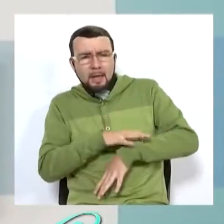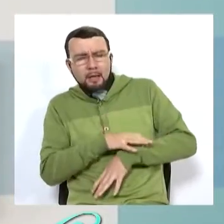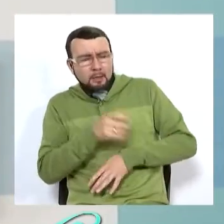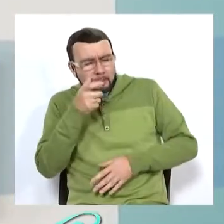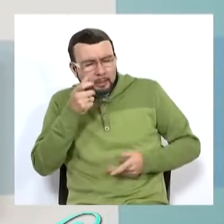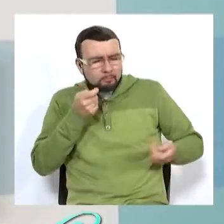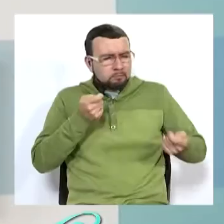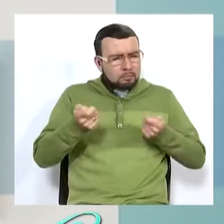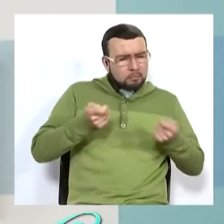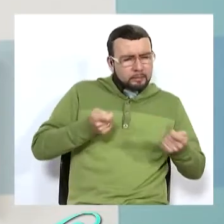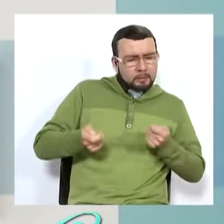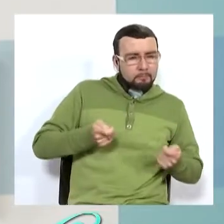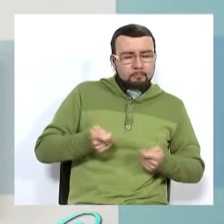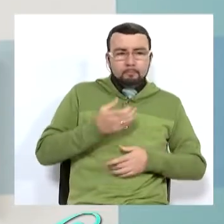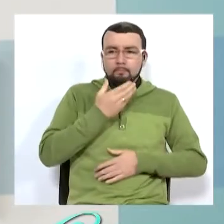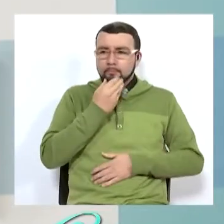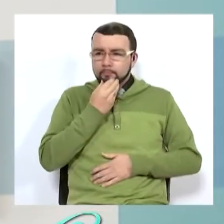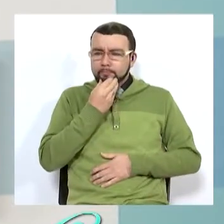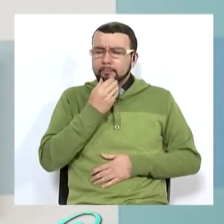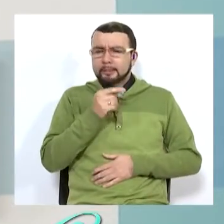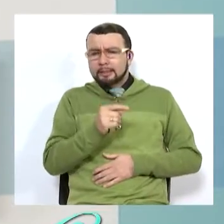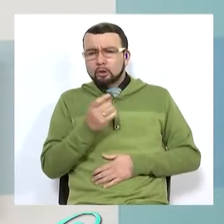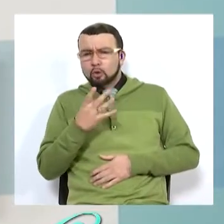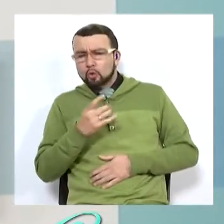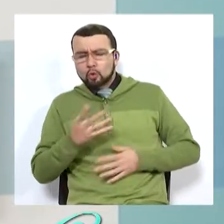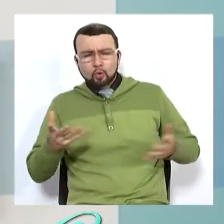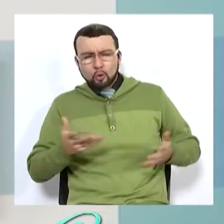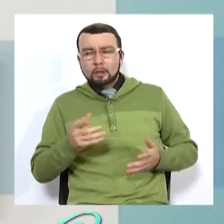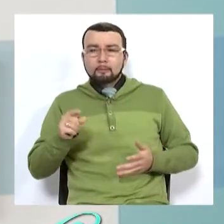uno ir pensando de dónde puede ir ese dolor.